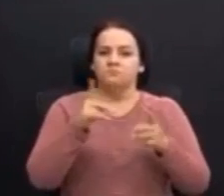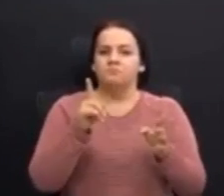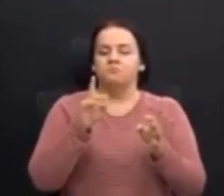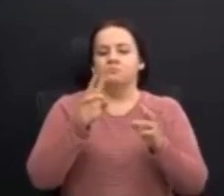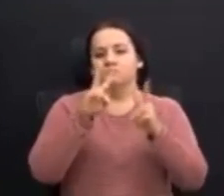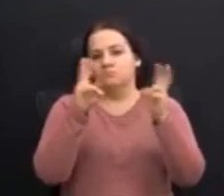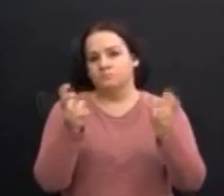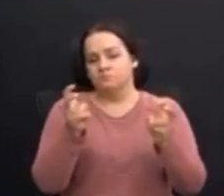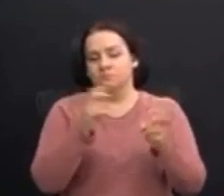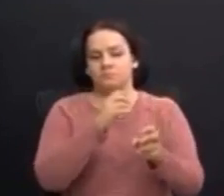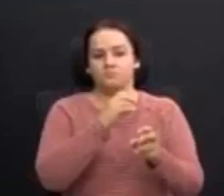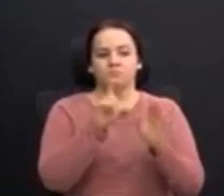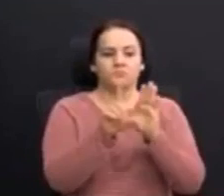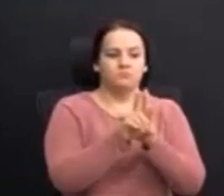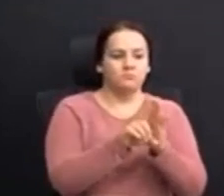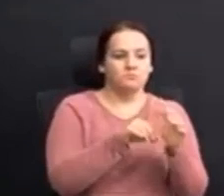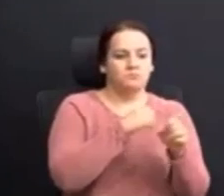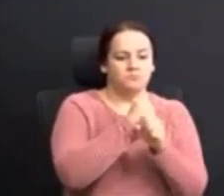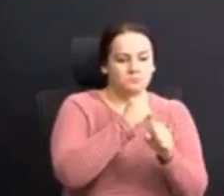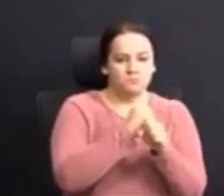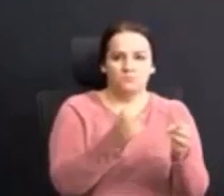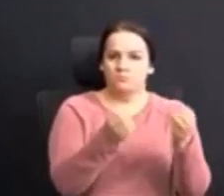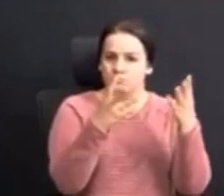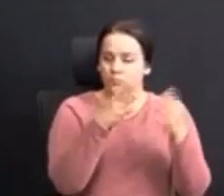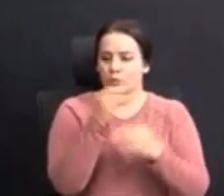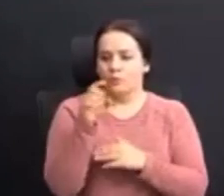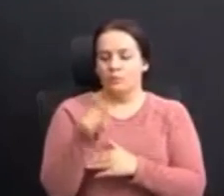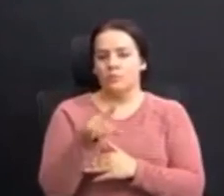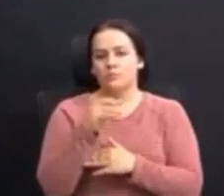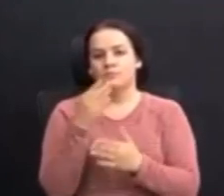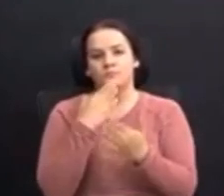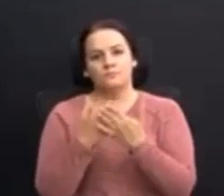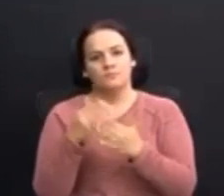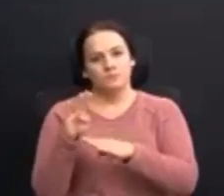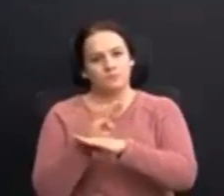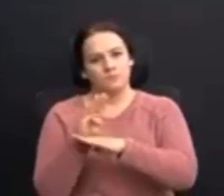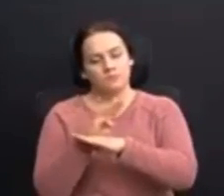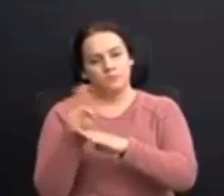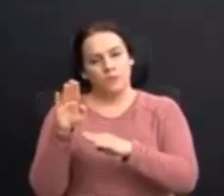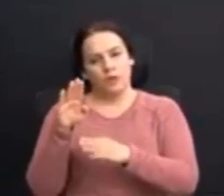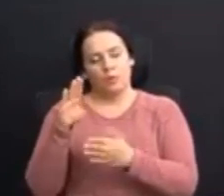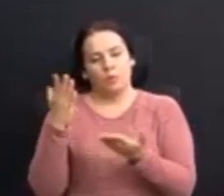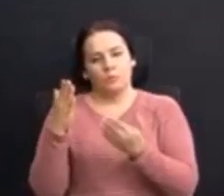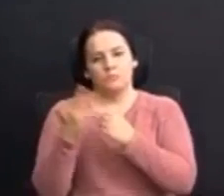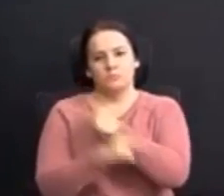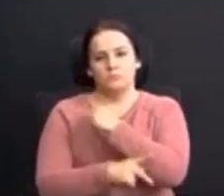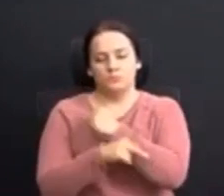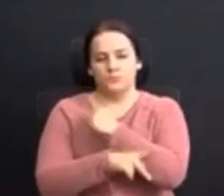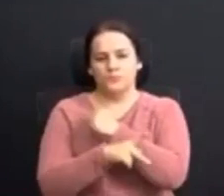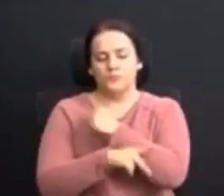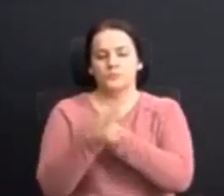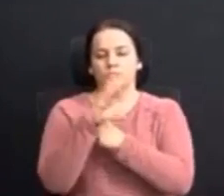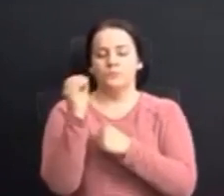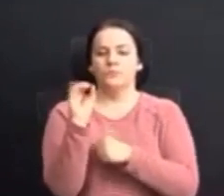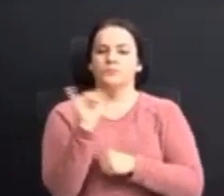ley de empleo público, como es la eficientización de los bancos del Estado, como es